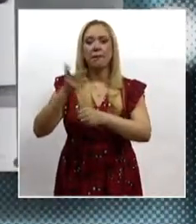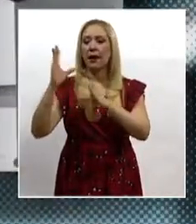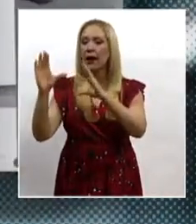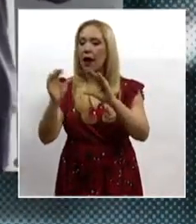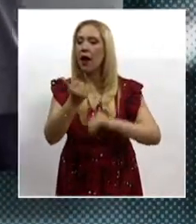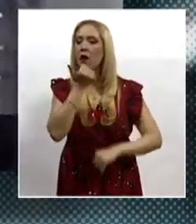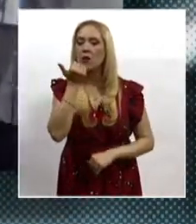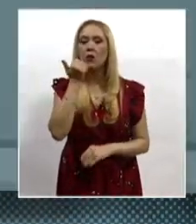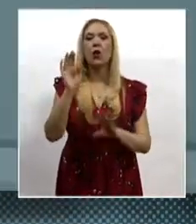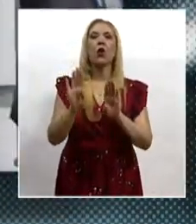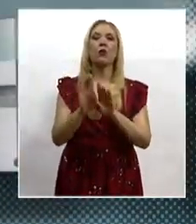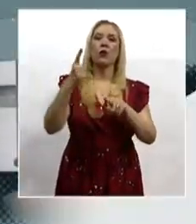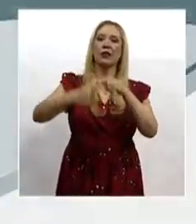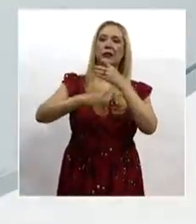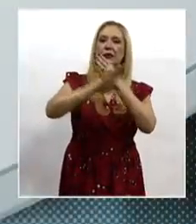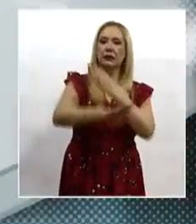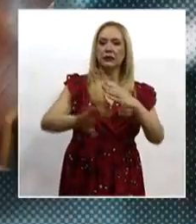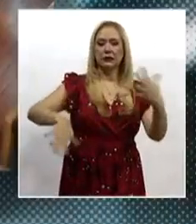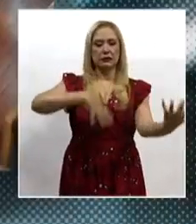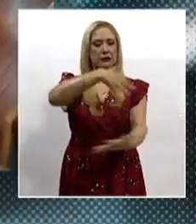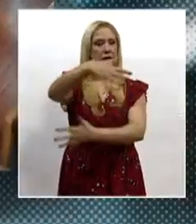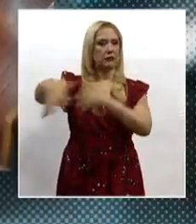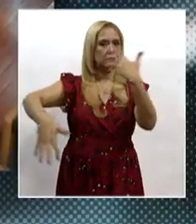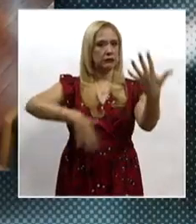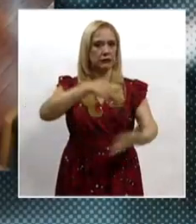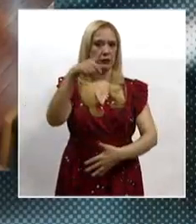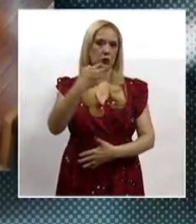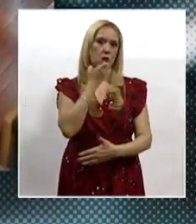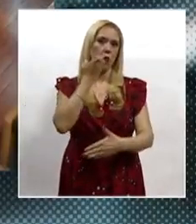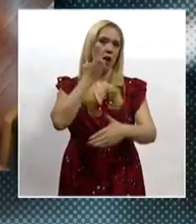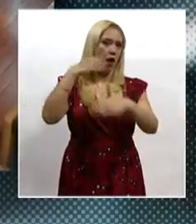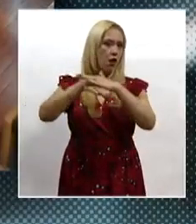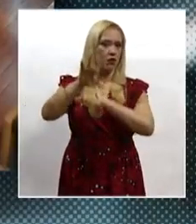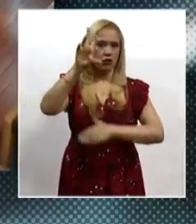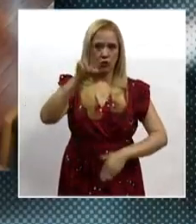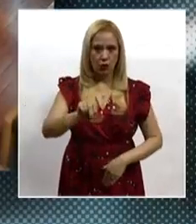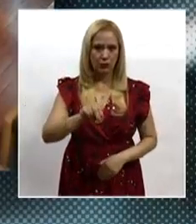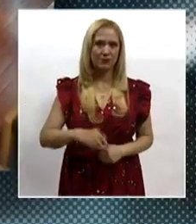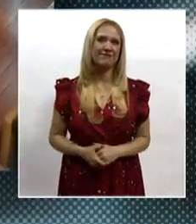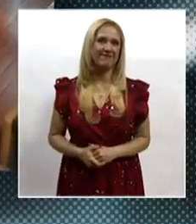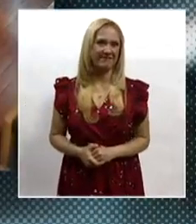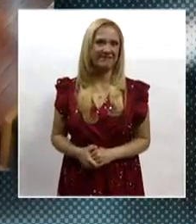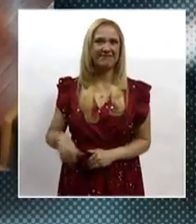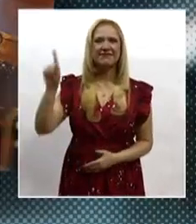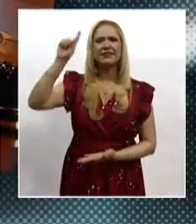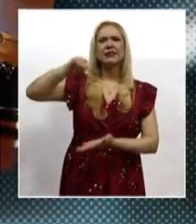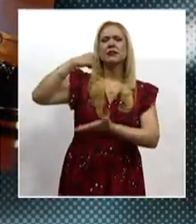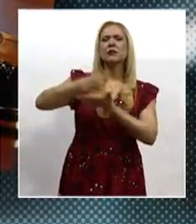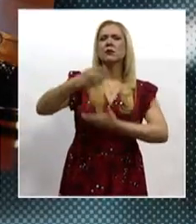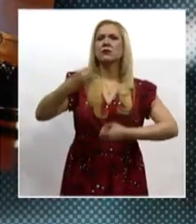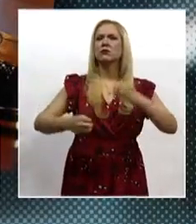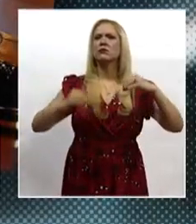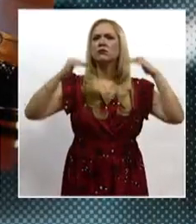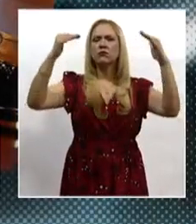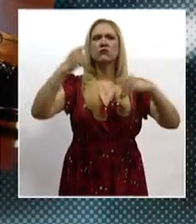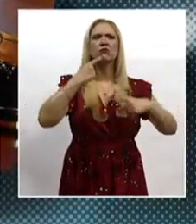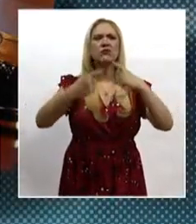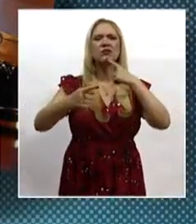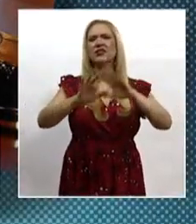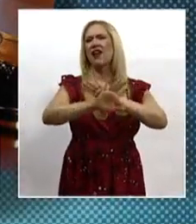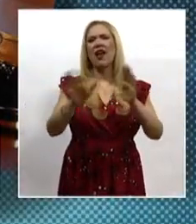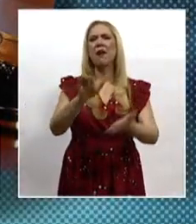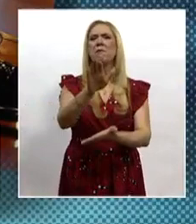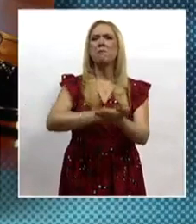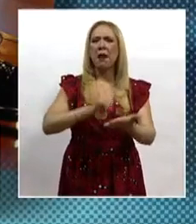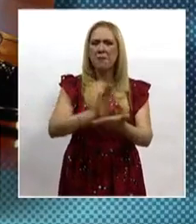de la violencia escolar. El Pleno del Supremo Tribunal de Justicia de Tamaulipas determinó dejar de usar papel